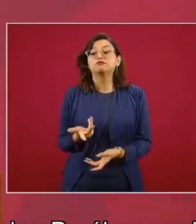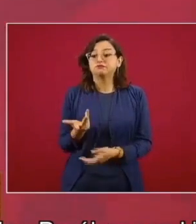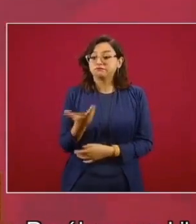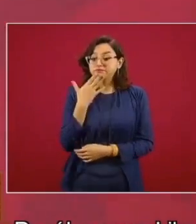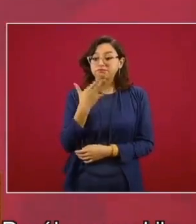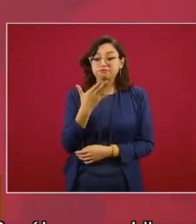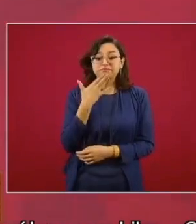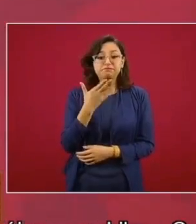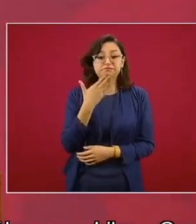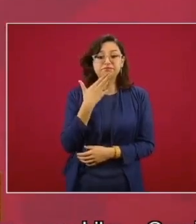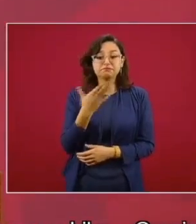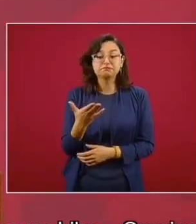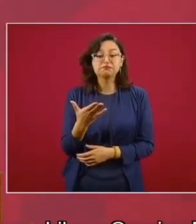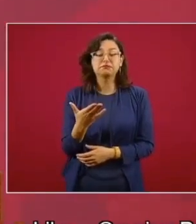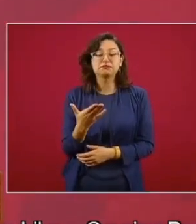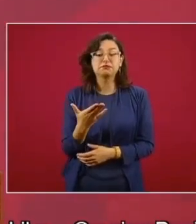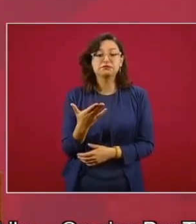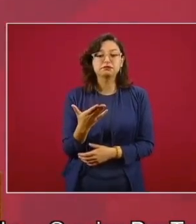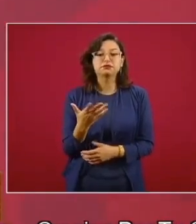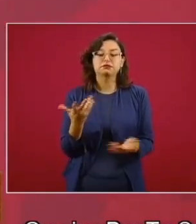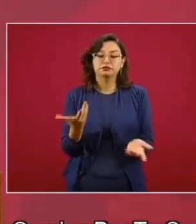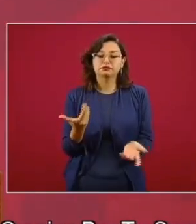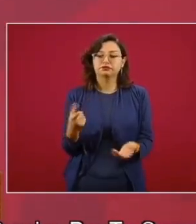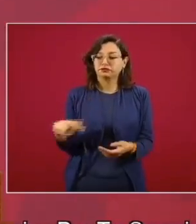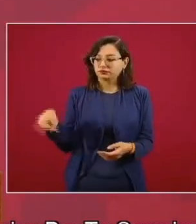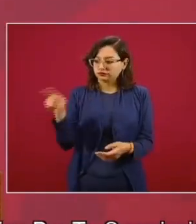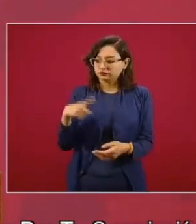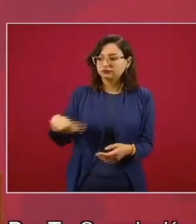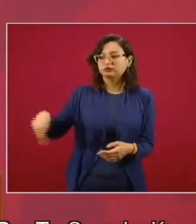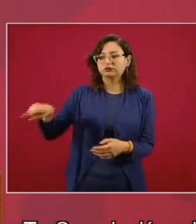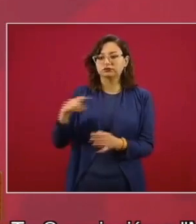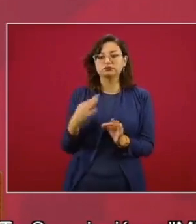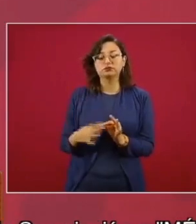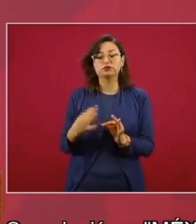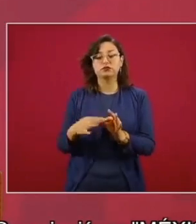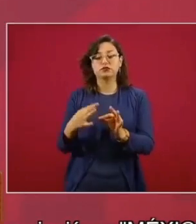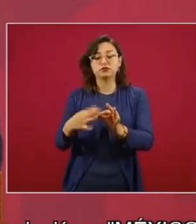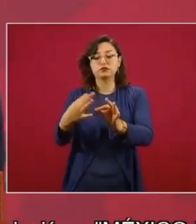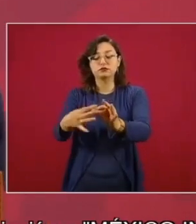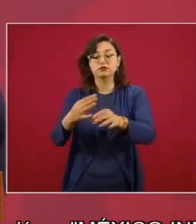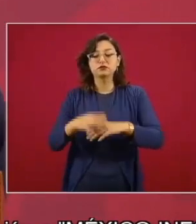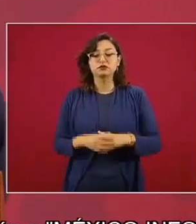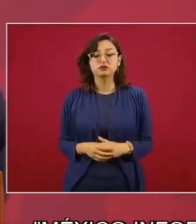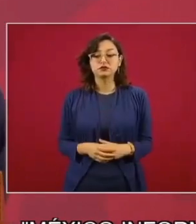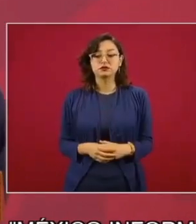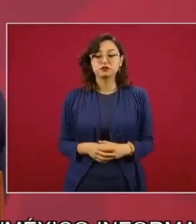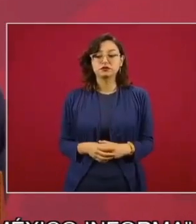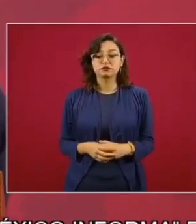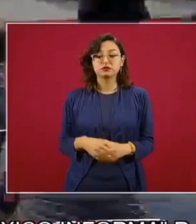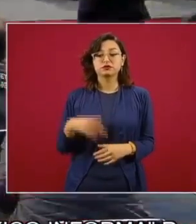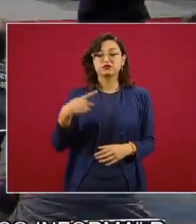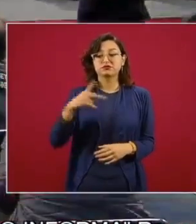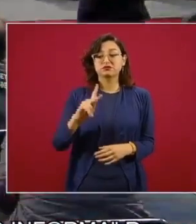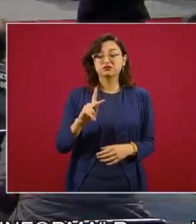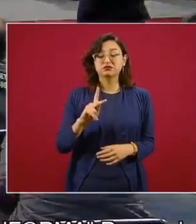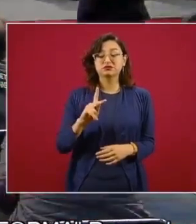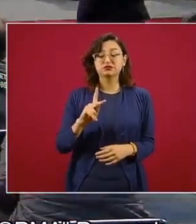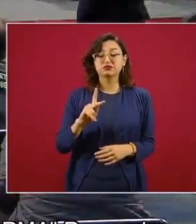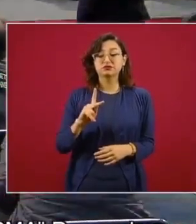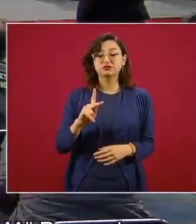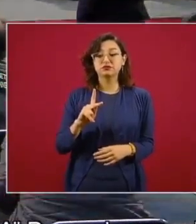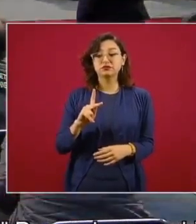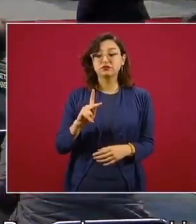bueno que esto se dé. En el caso de que no